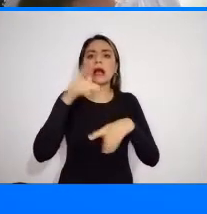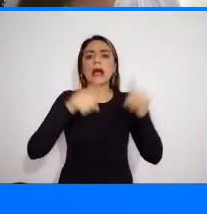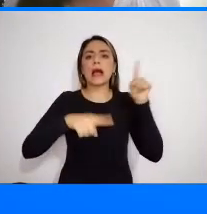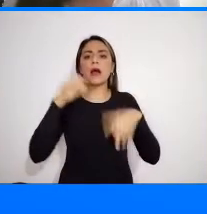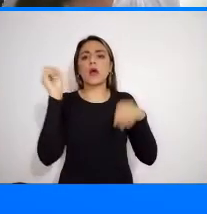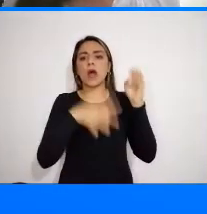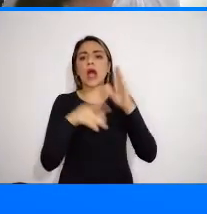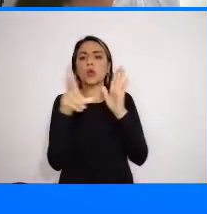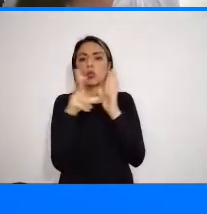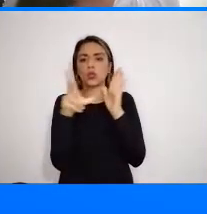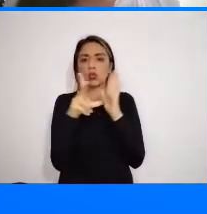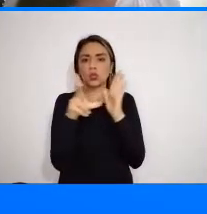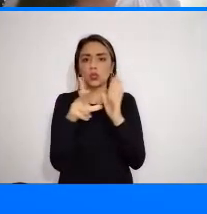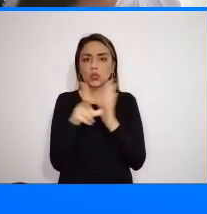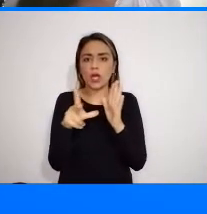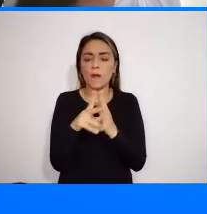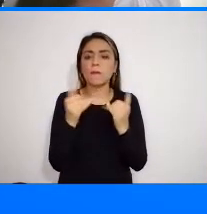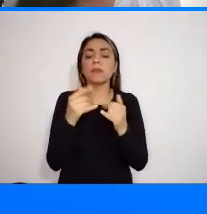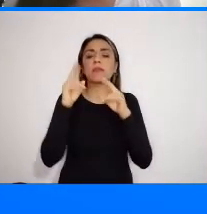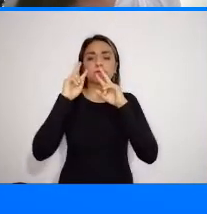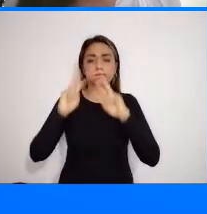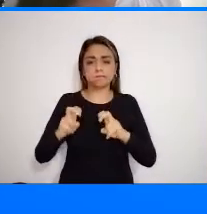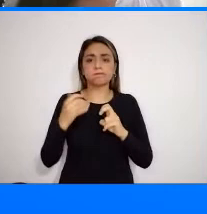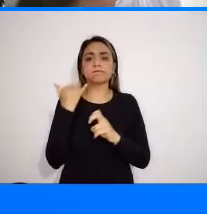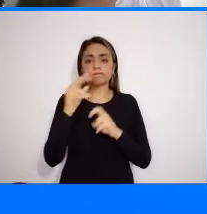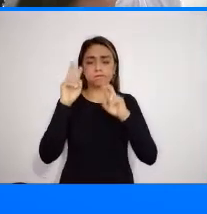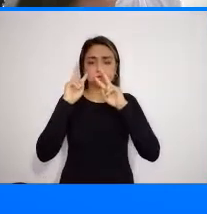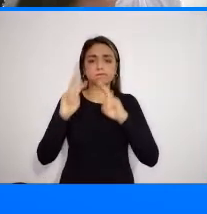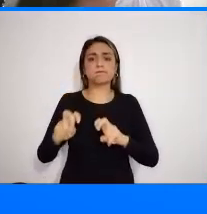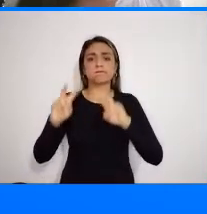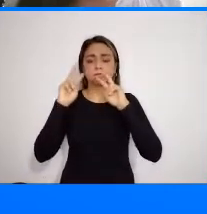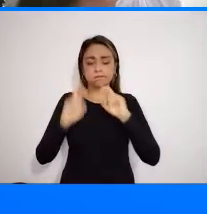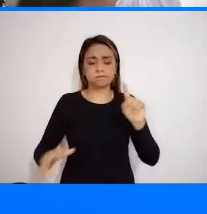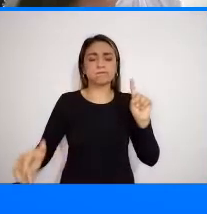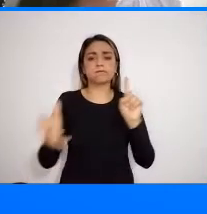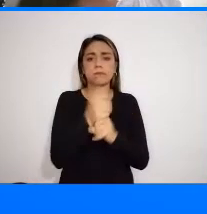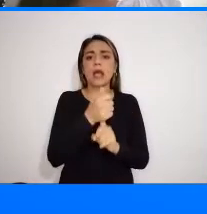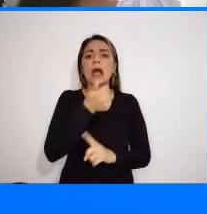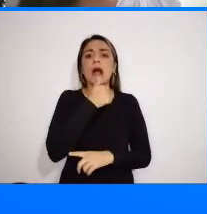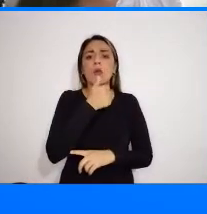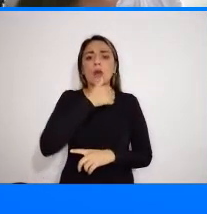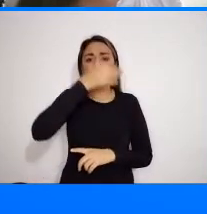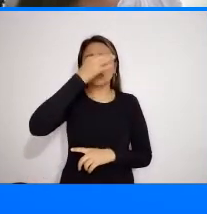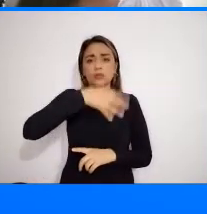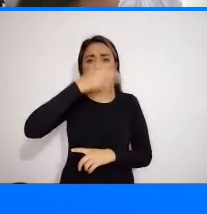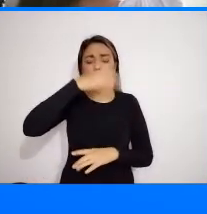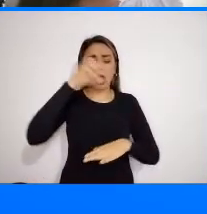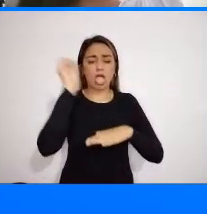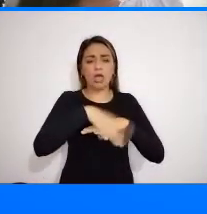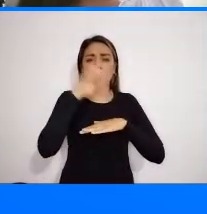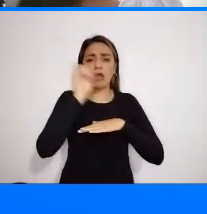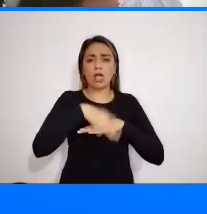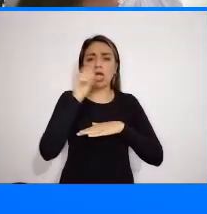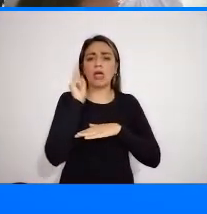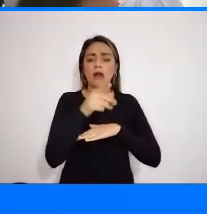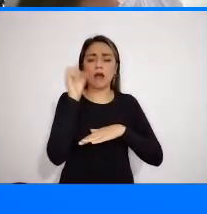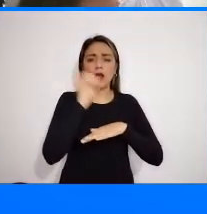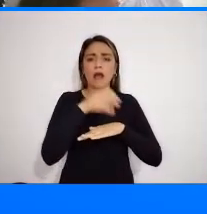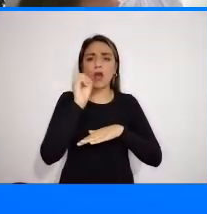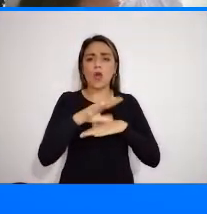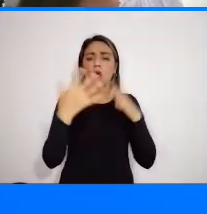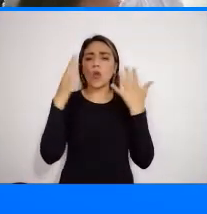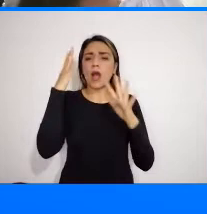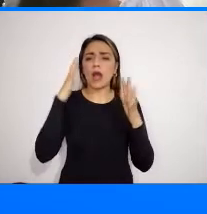hoteles. Hay estudios en los que se han encontrado aguas contaminadas por